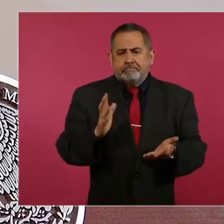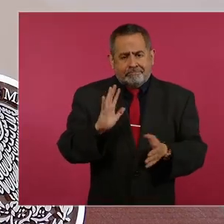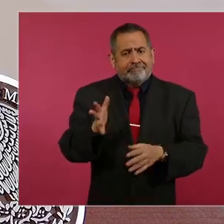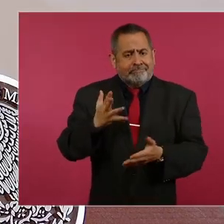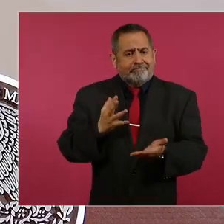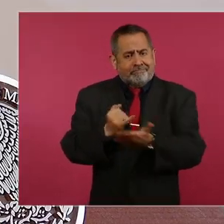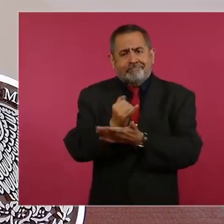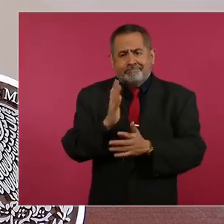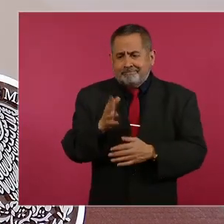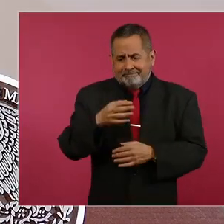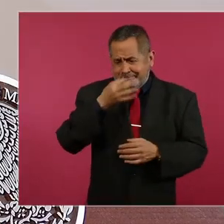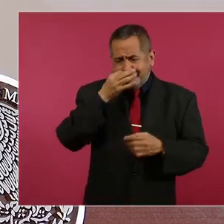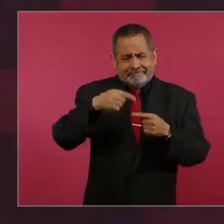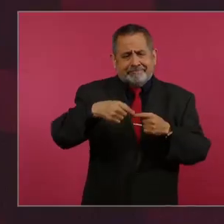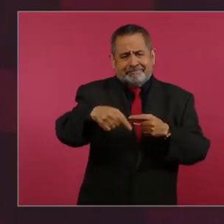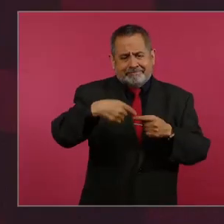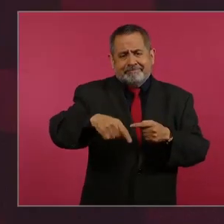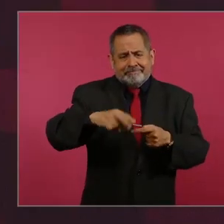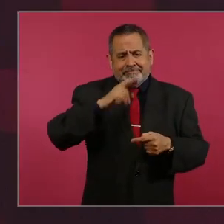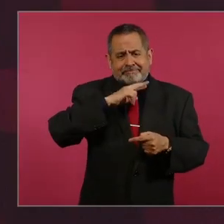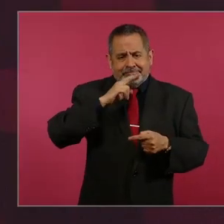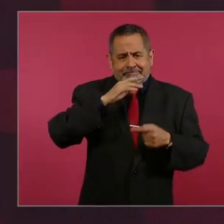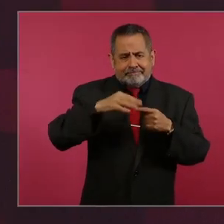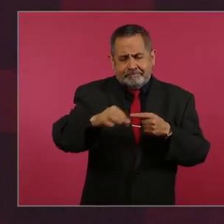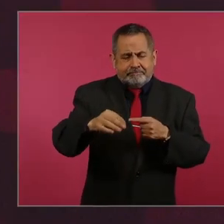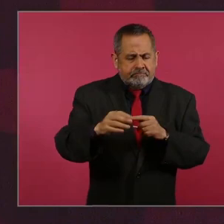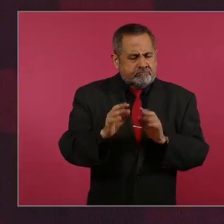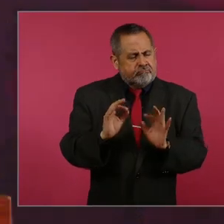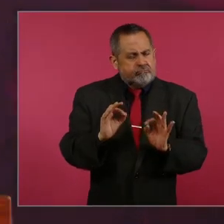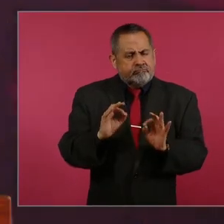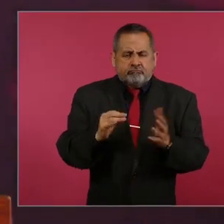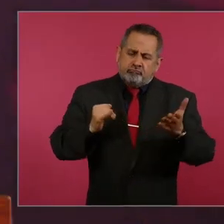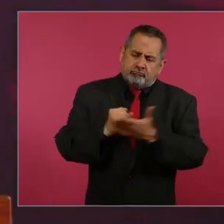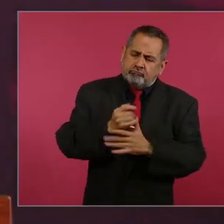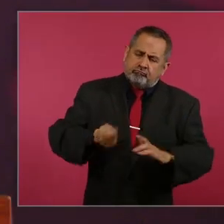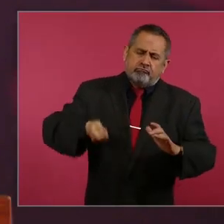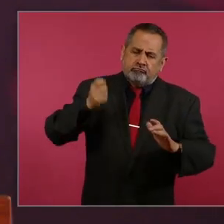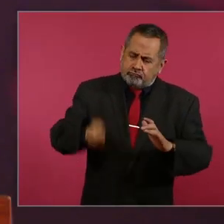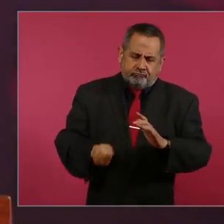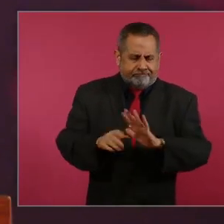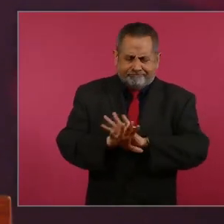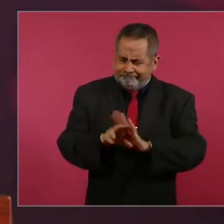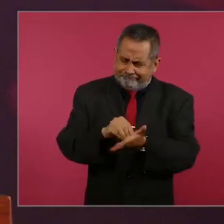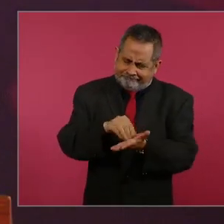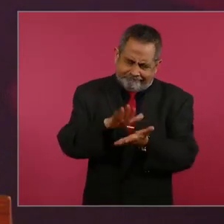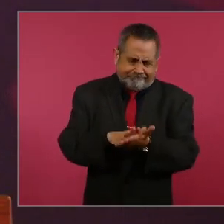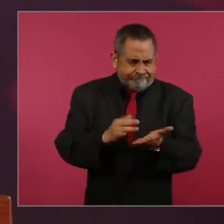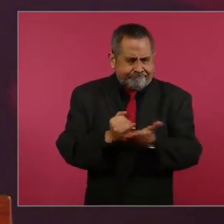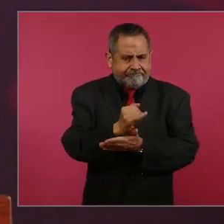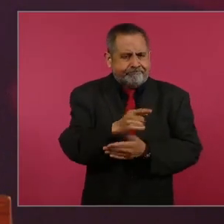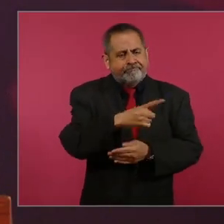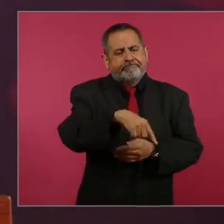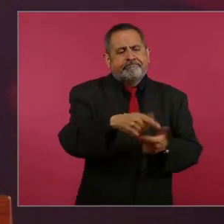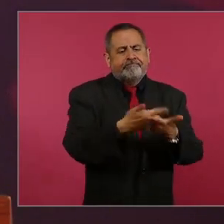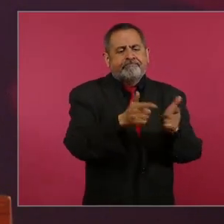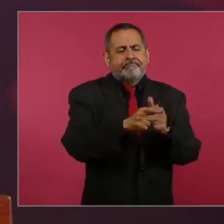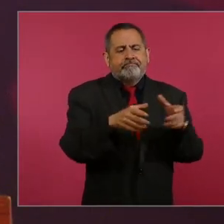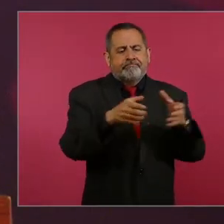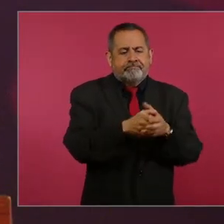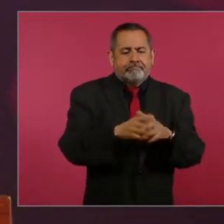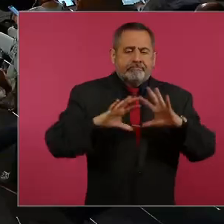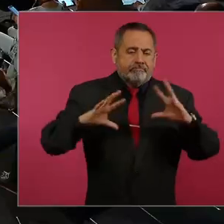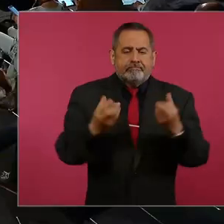en un tiempo breve y prudente ya resoluciones definitivas por parte de estos colegiados dentro de estos